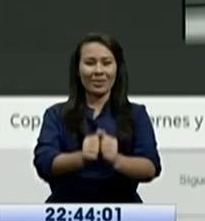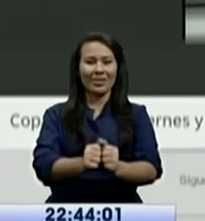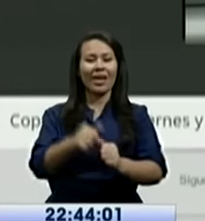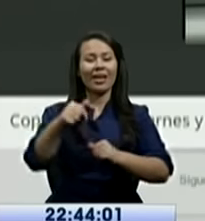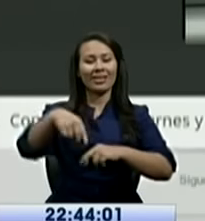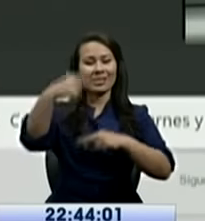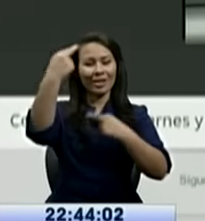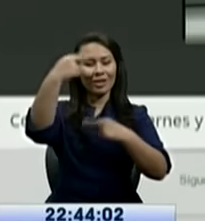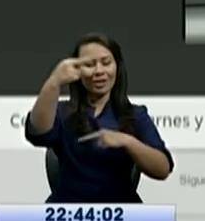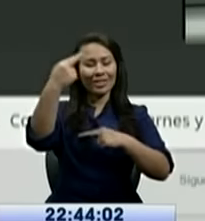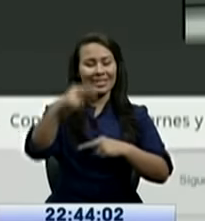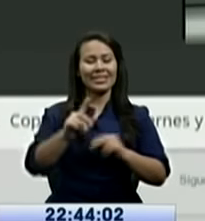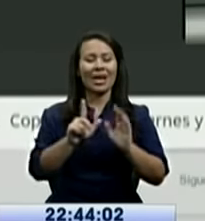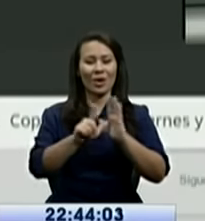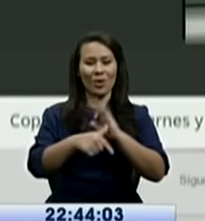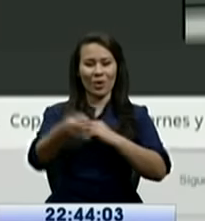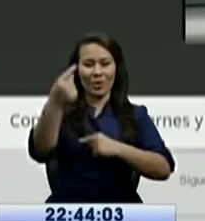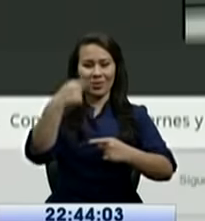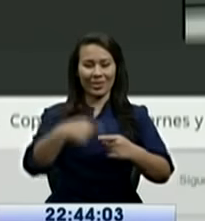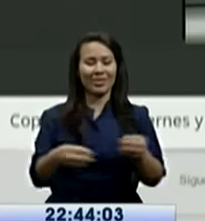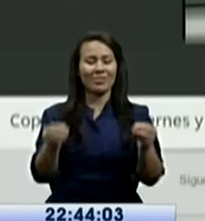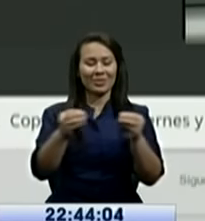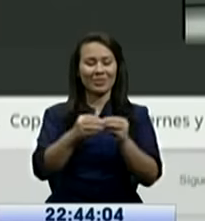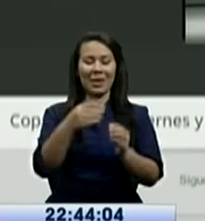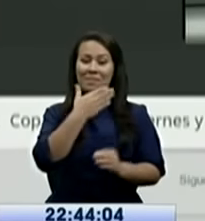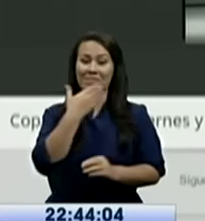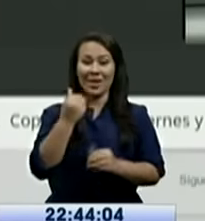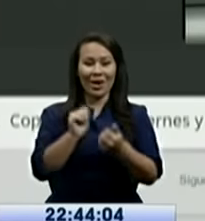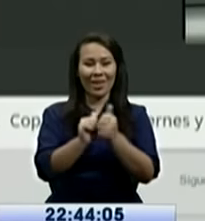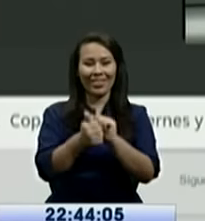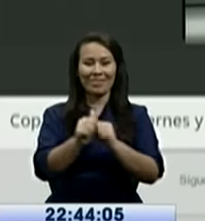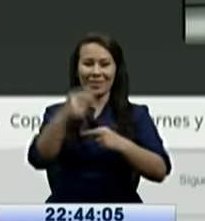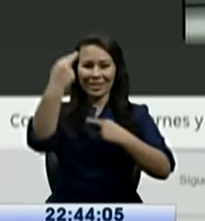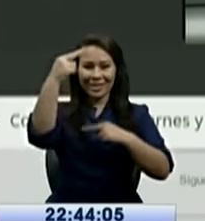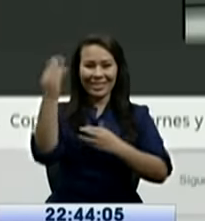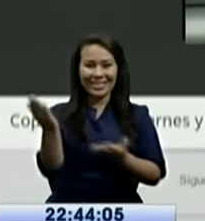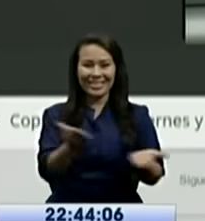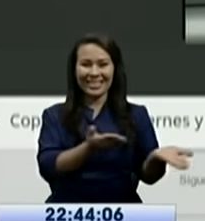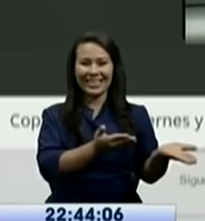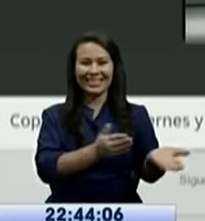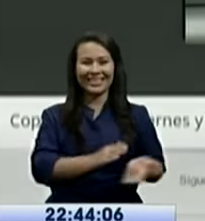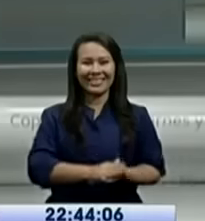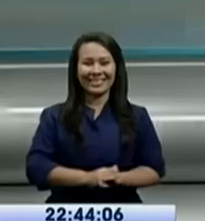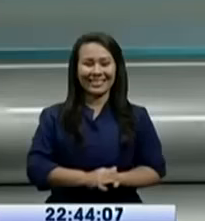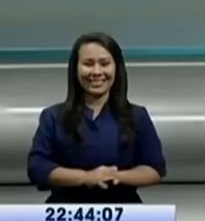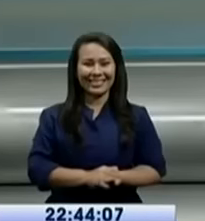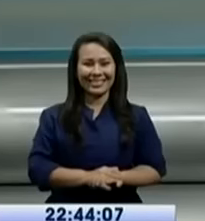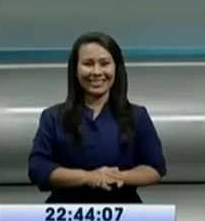emisión informativa. Lo que sigue, el mejor programa deportivo del país, Copa. Buenas noches.